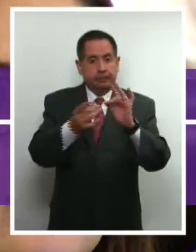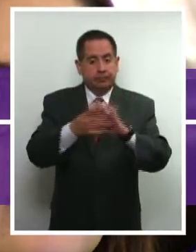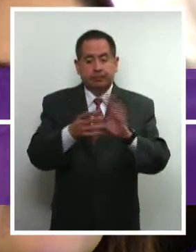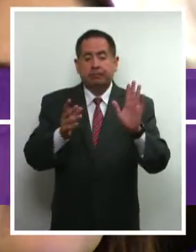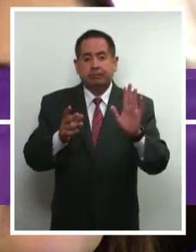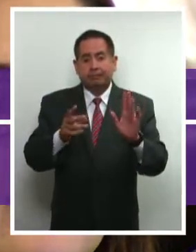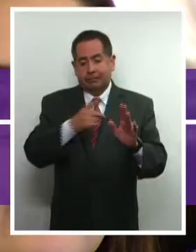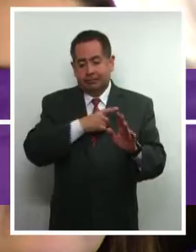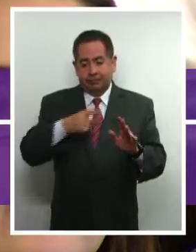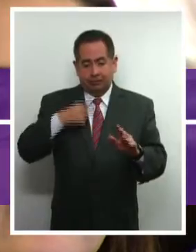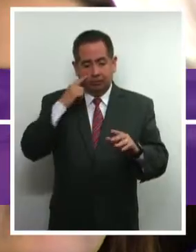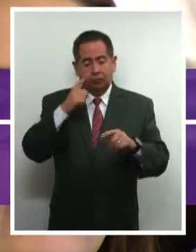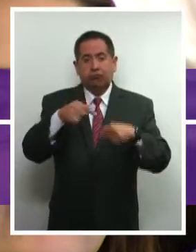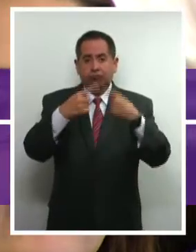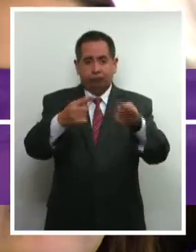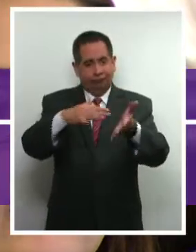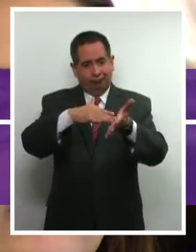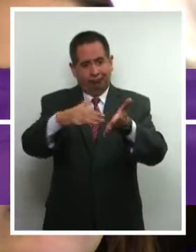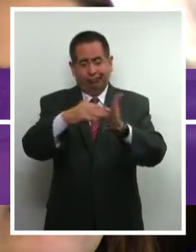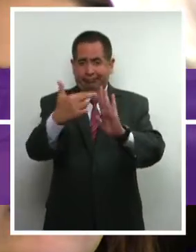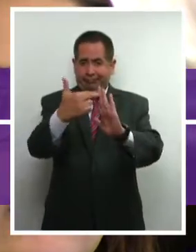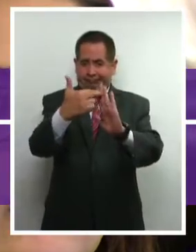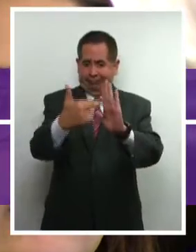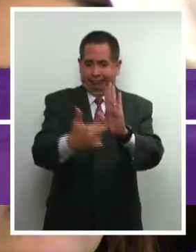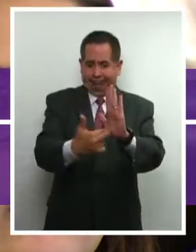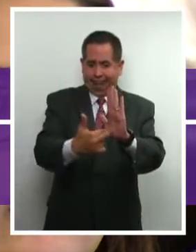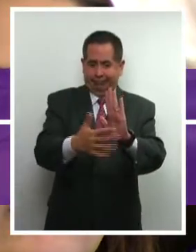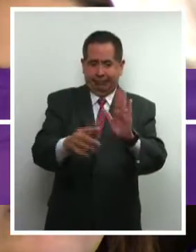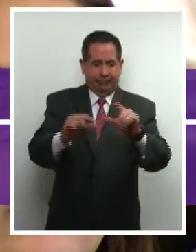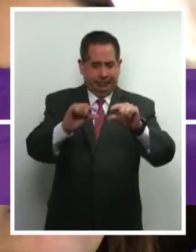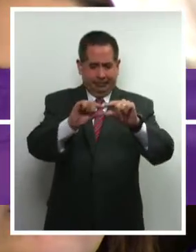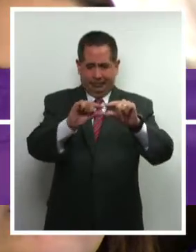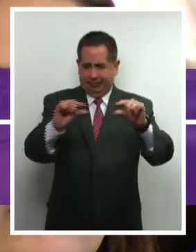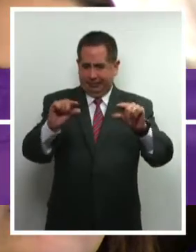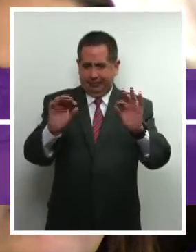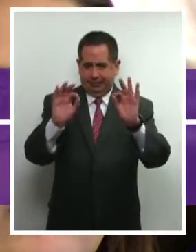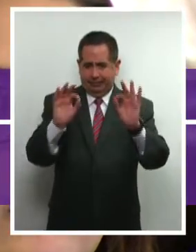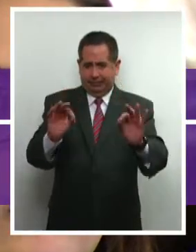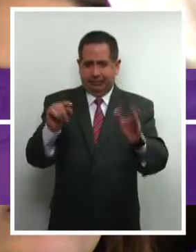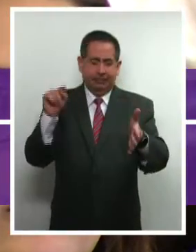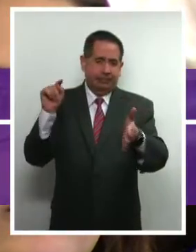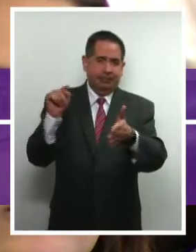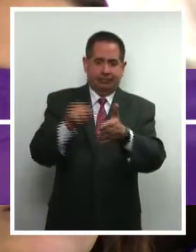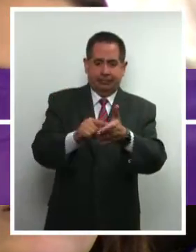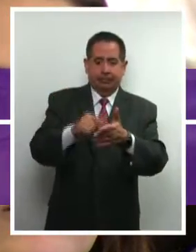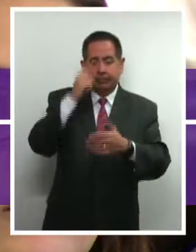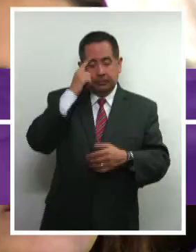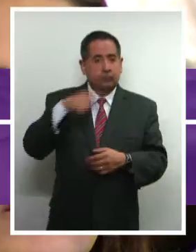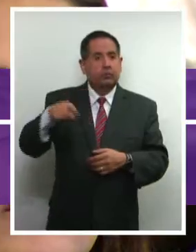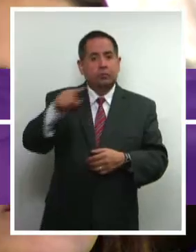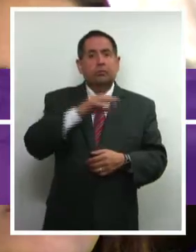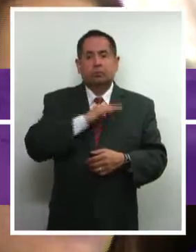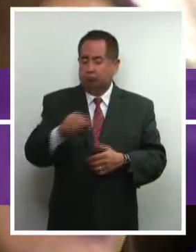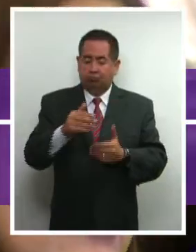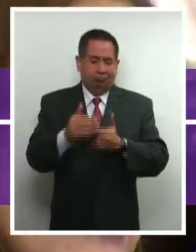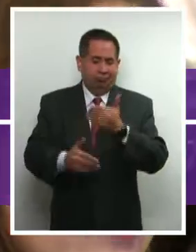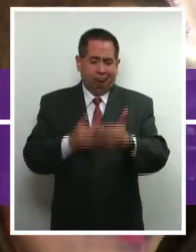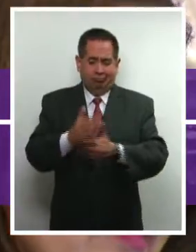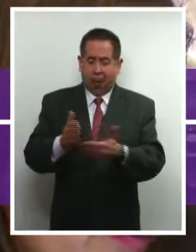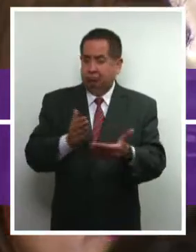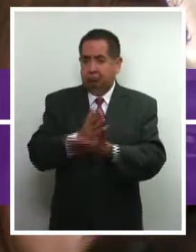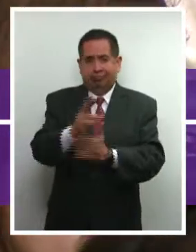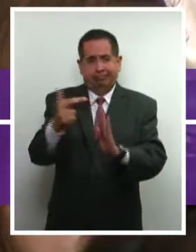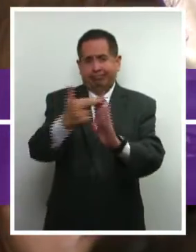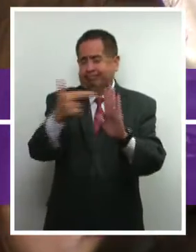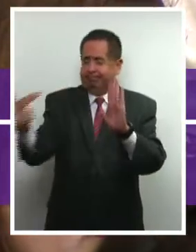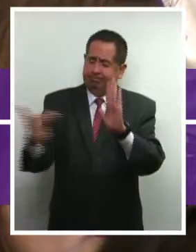valdría la pena que le leyera a usted el reglamento en la parte que corresponde para que usted pueda proceder a aplicar